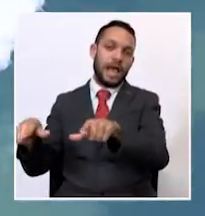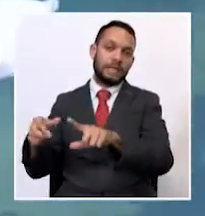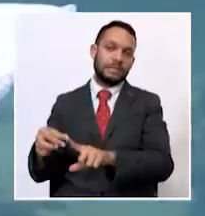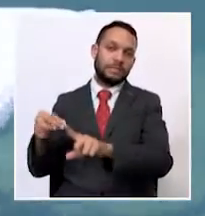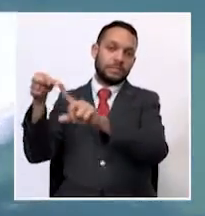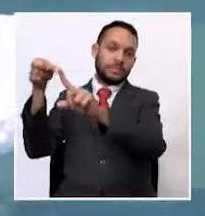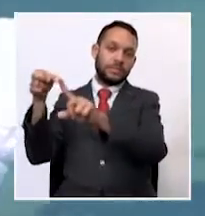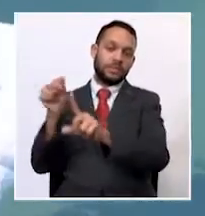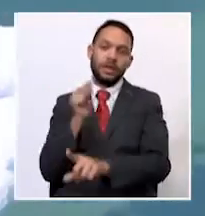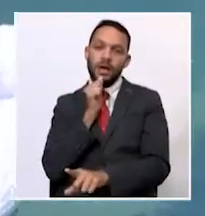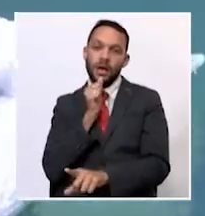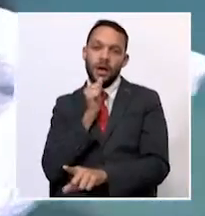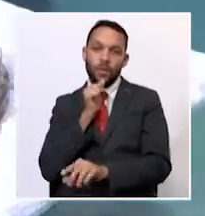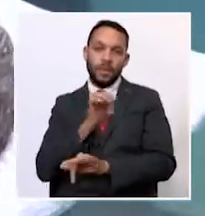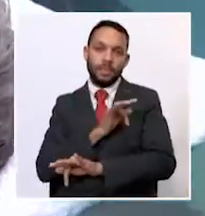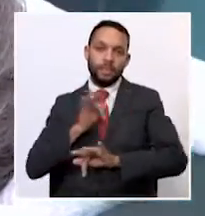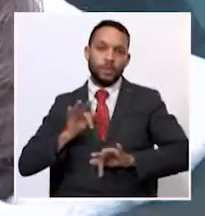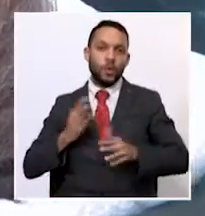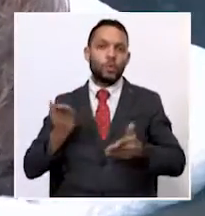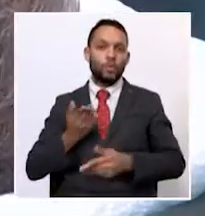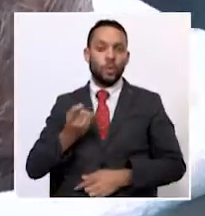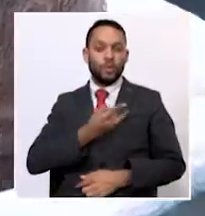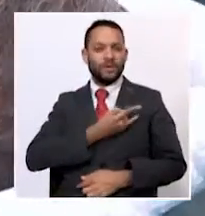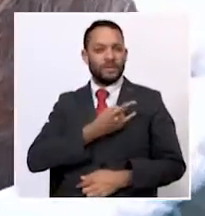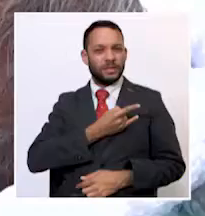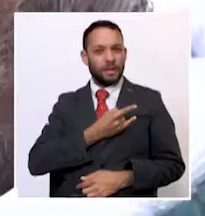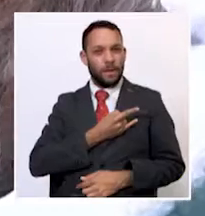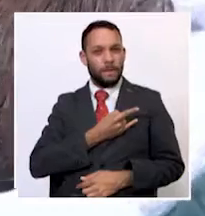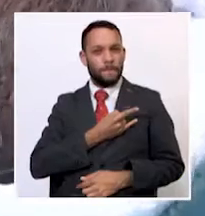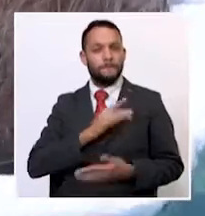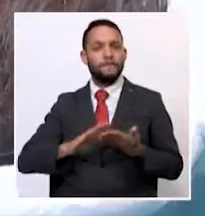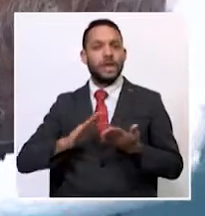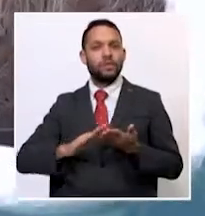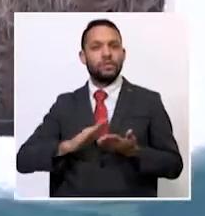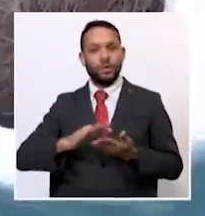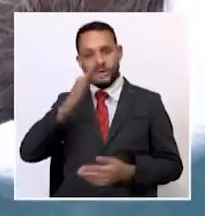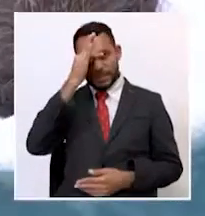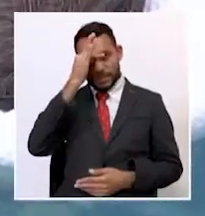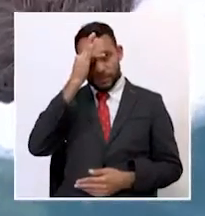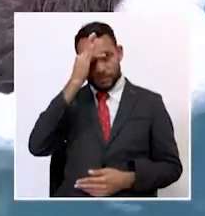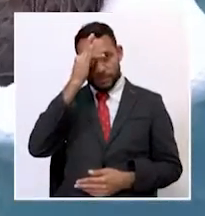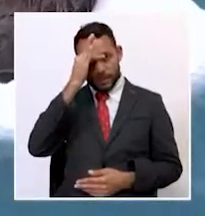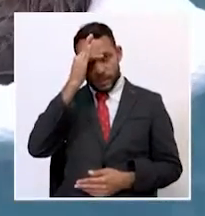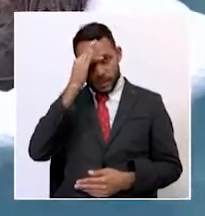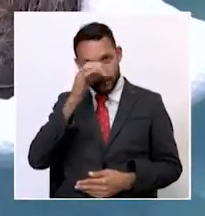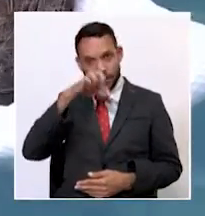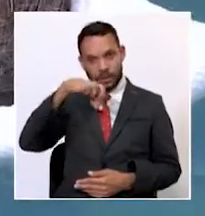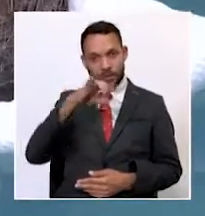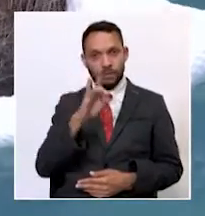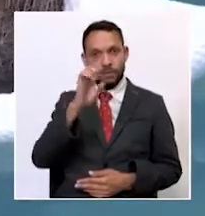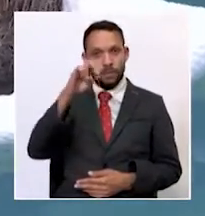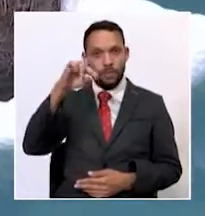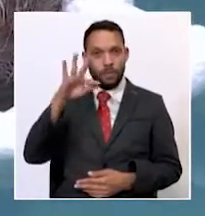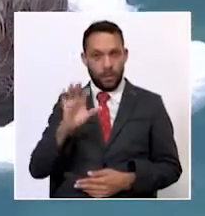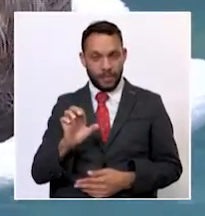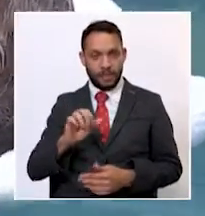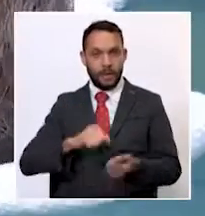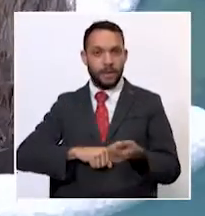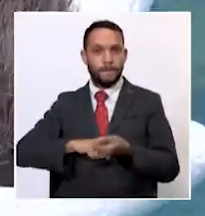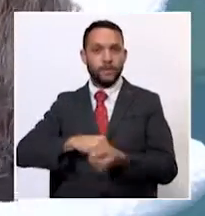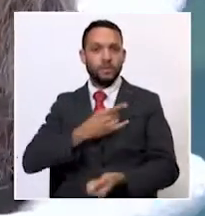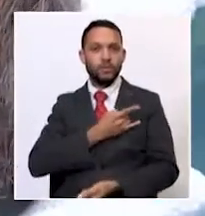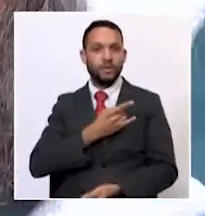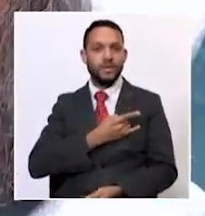médica en la Universidad del Puente, perdón, en la Clínica del Puente, patrocinado por la Universidad de La Sabana, con